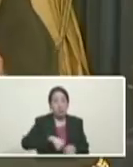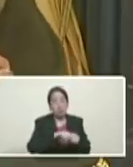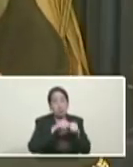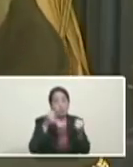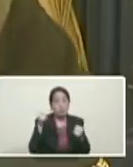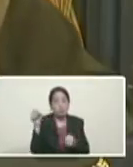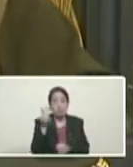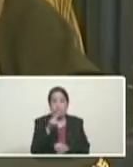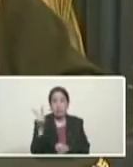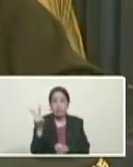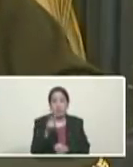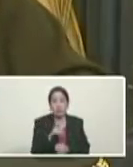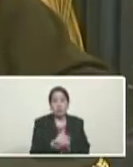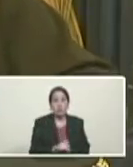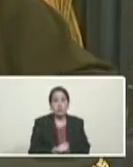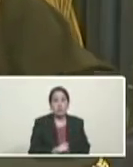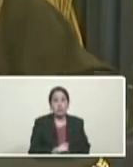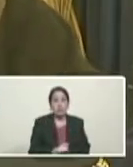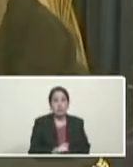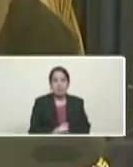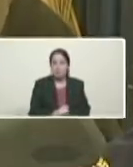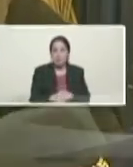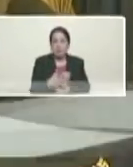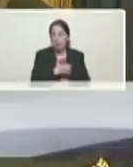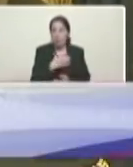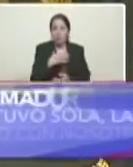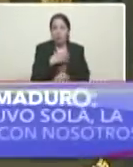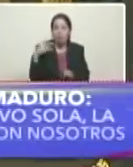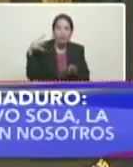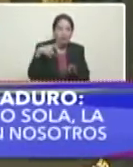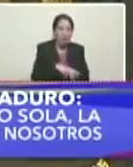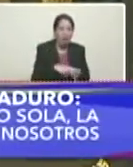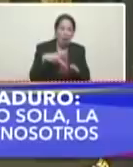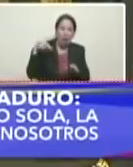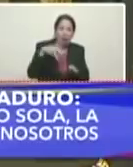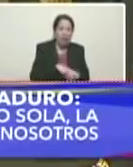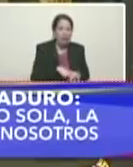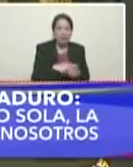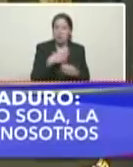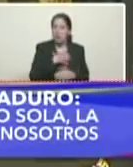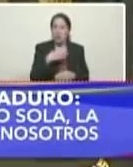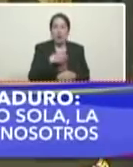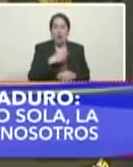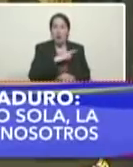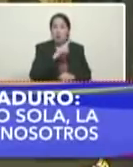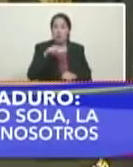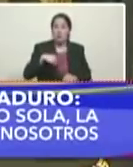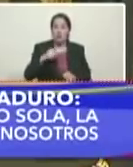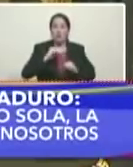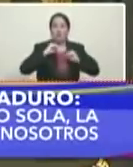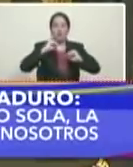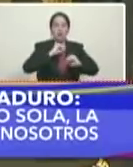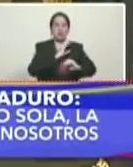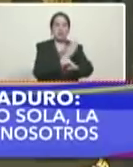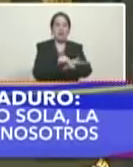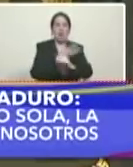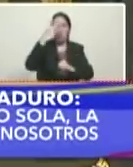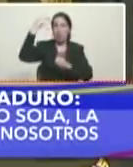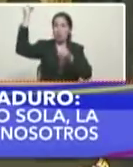venezuela no han podido ni podrán porque llevamos la fuerza de dios